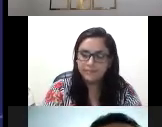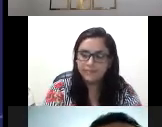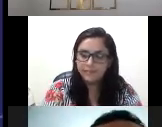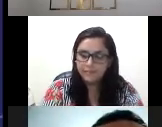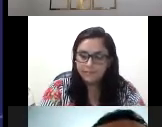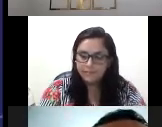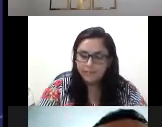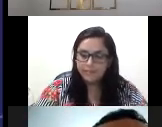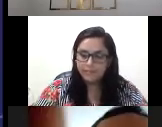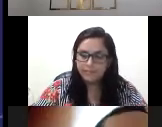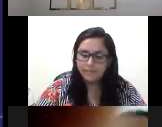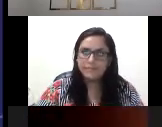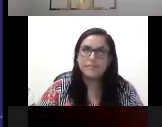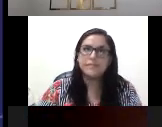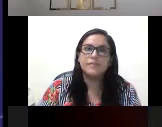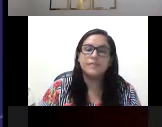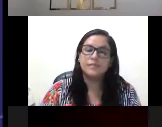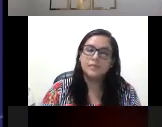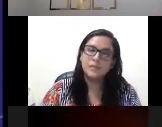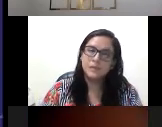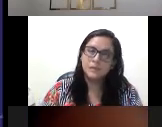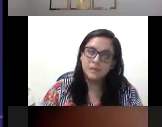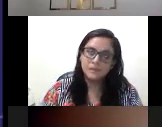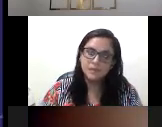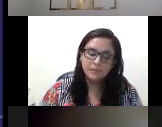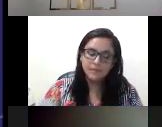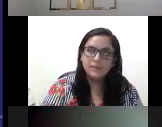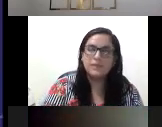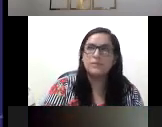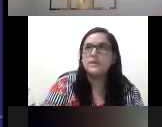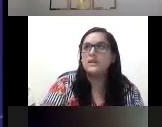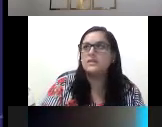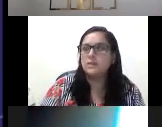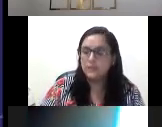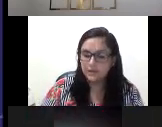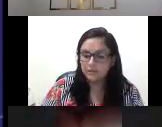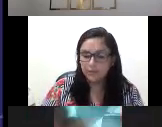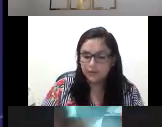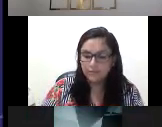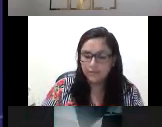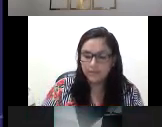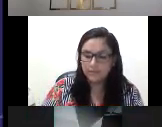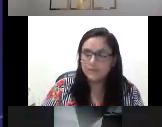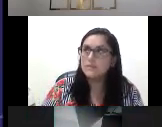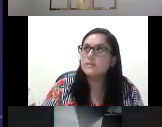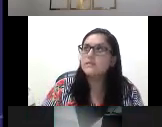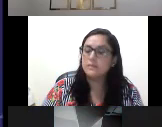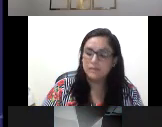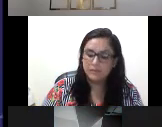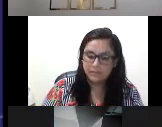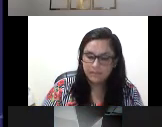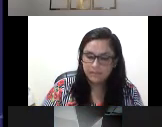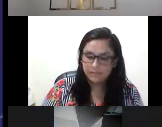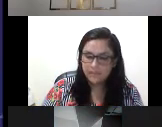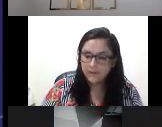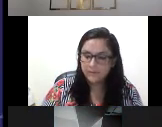alteraciones gastrointestinales, mostraban también algunos problemas que implica, bueno, parte respiratoria, ¿no? Pero definitivamente